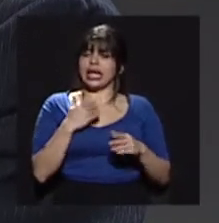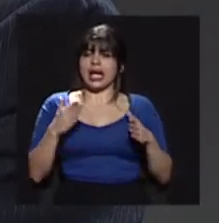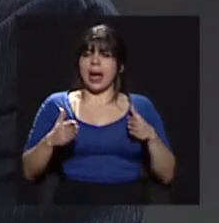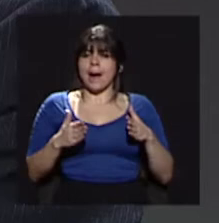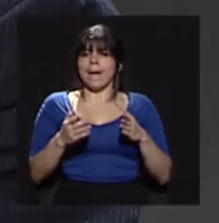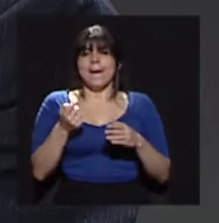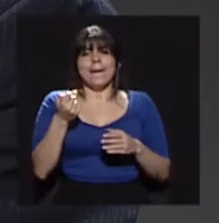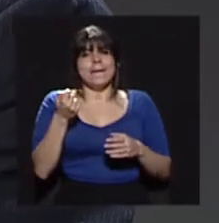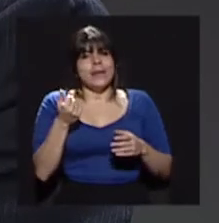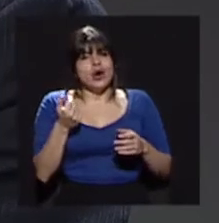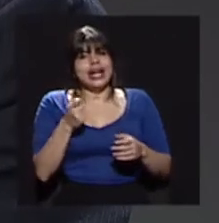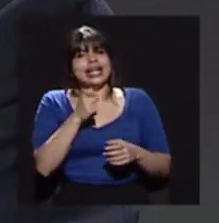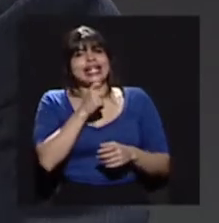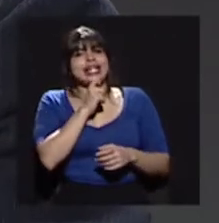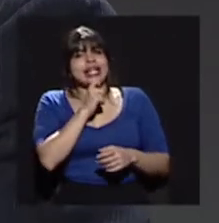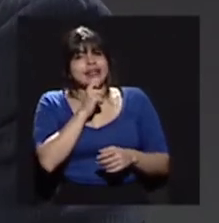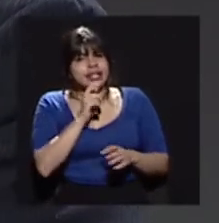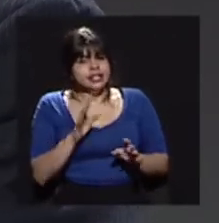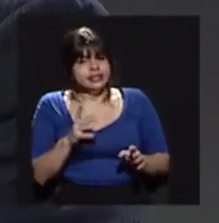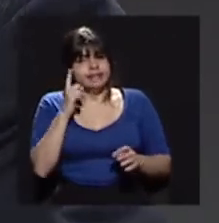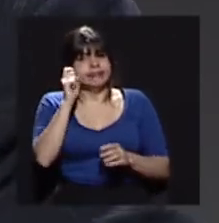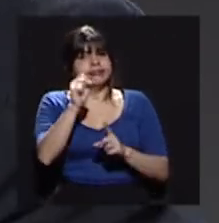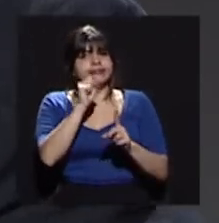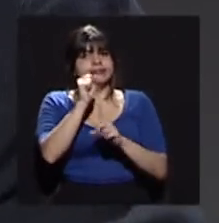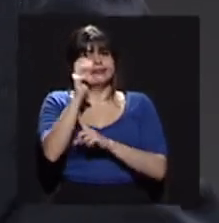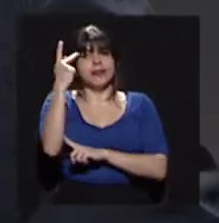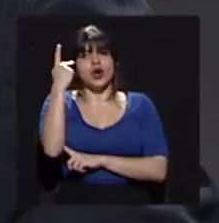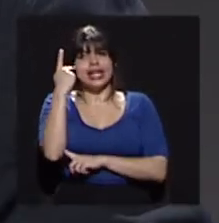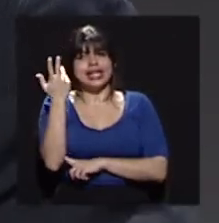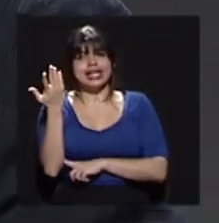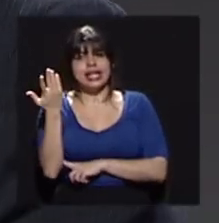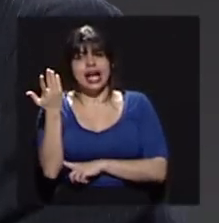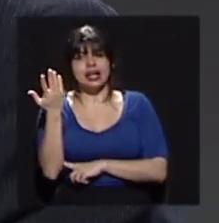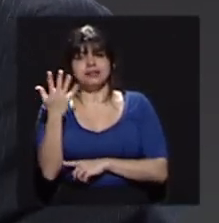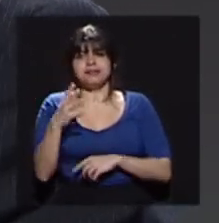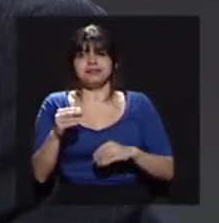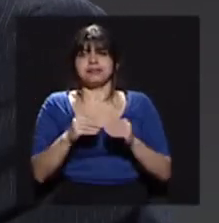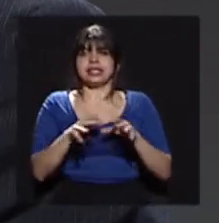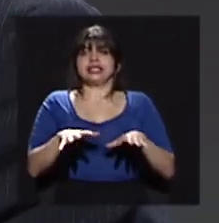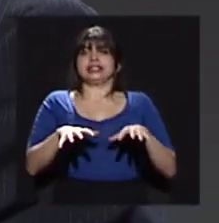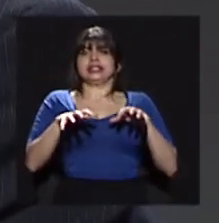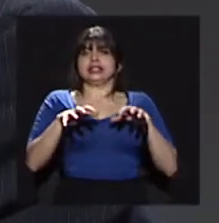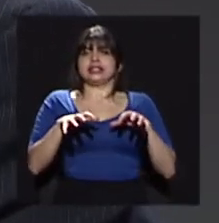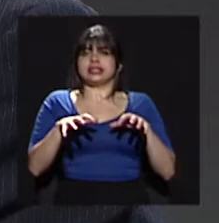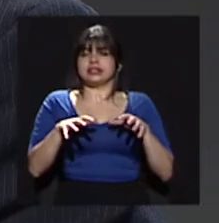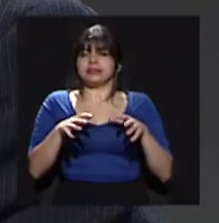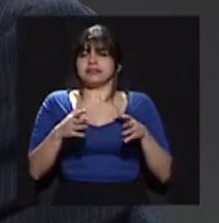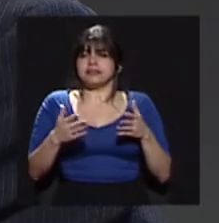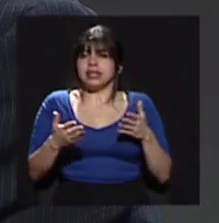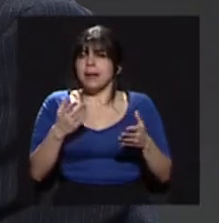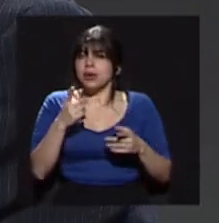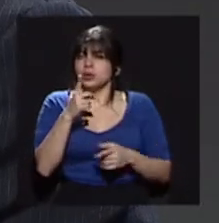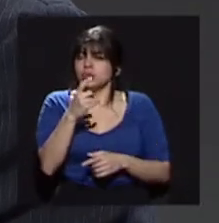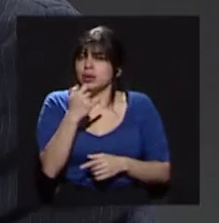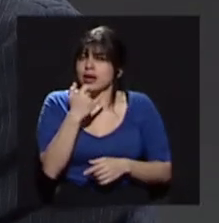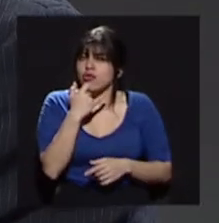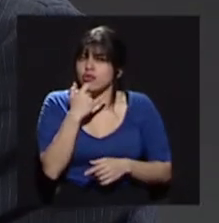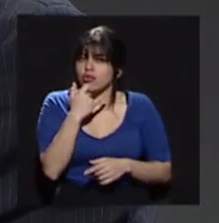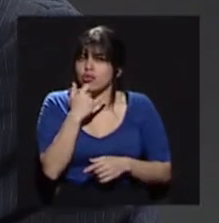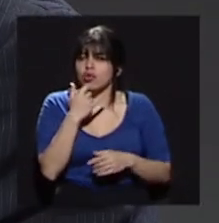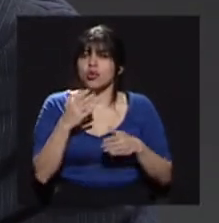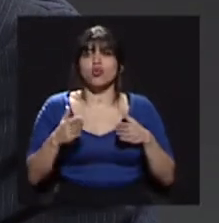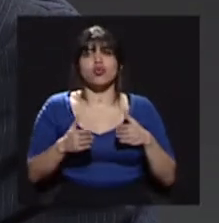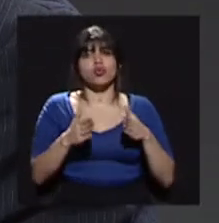un poco difícil porque la situación política tensa las cuerdas no habrá sido un error la ruta